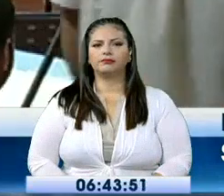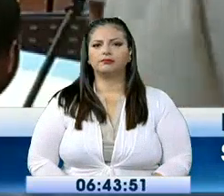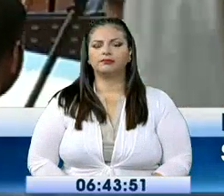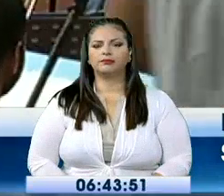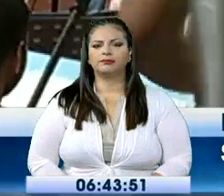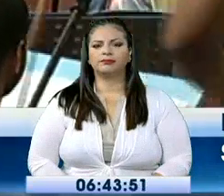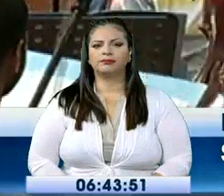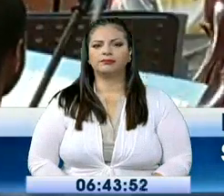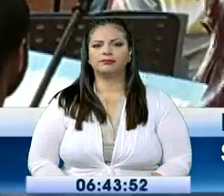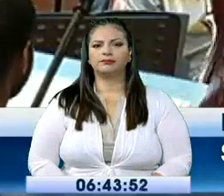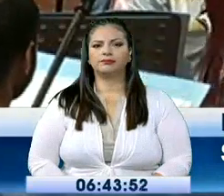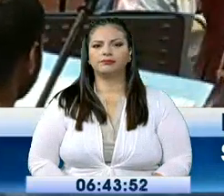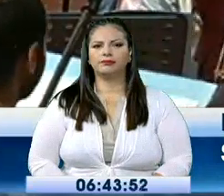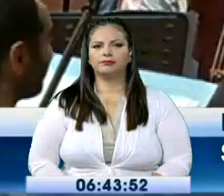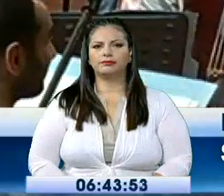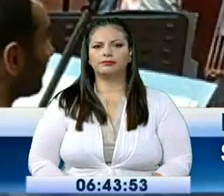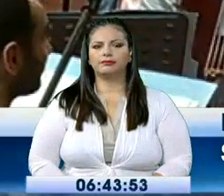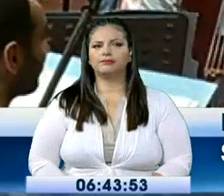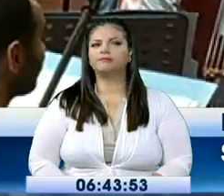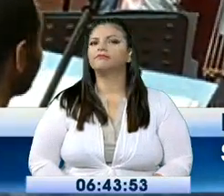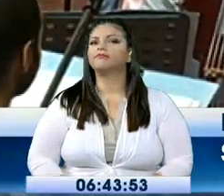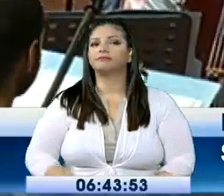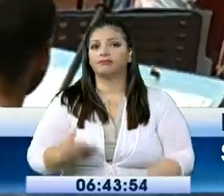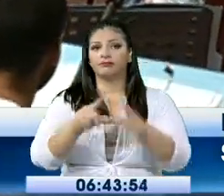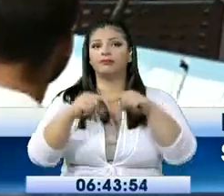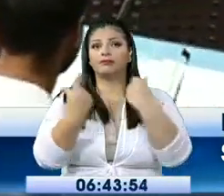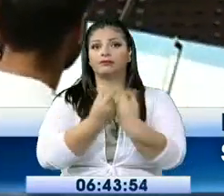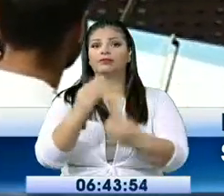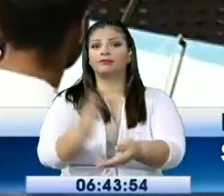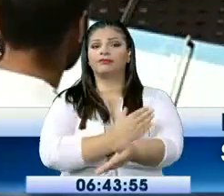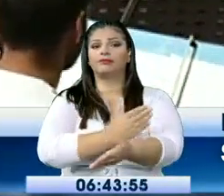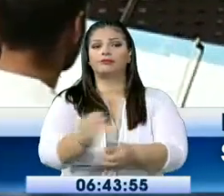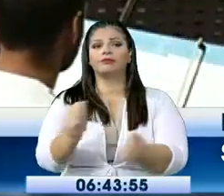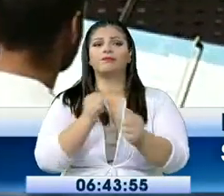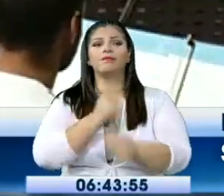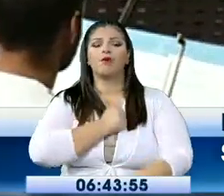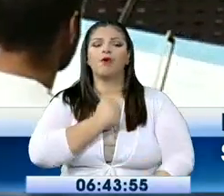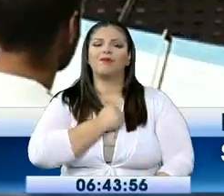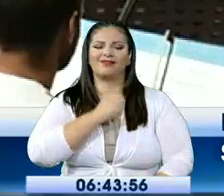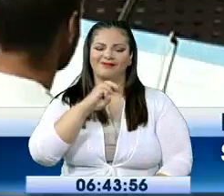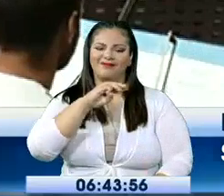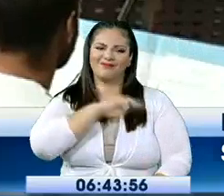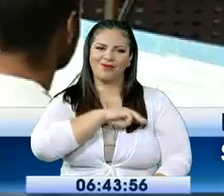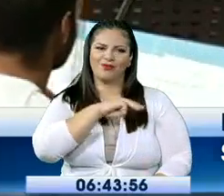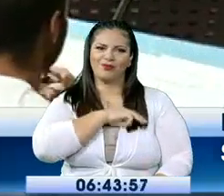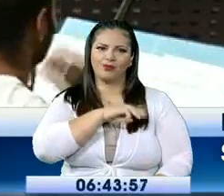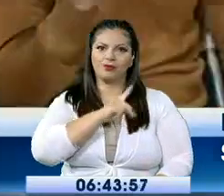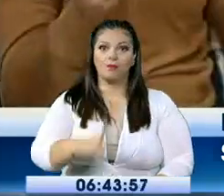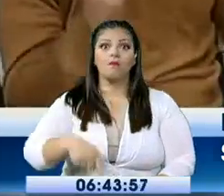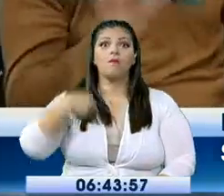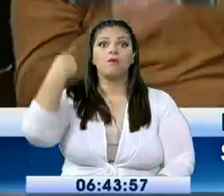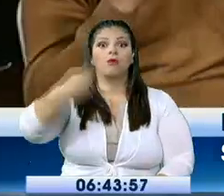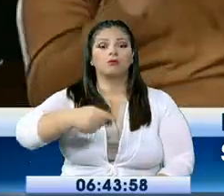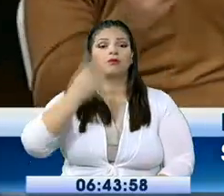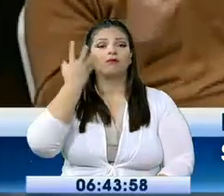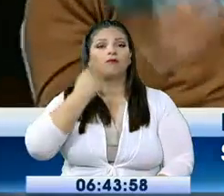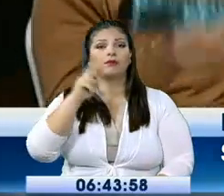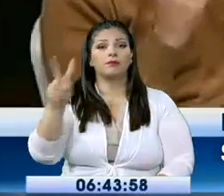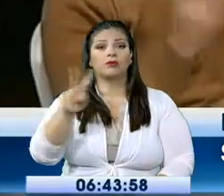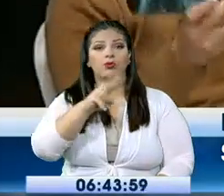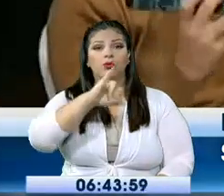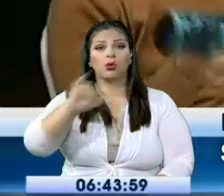país La Sinfónica municipal ofrecerá su repertorio oficialmente el próximo 22 de Julio en Puerto